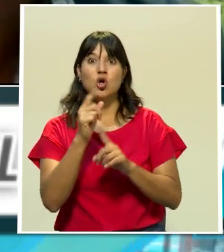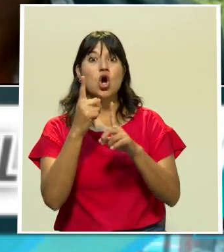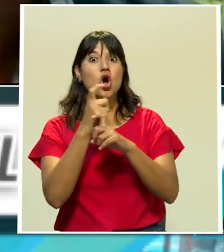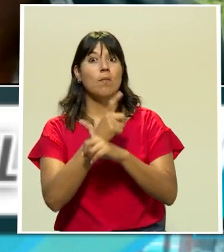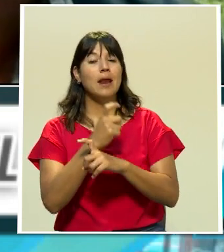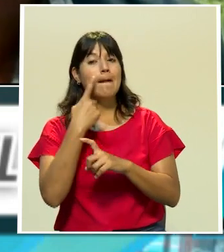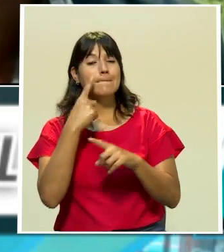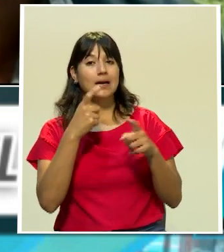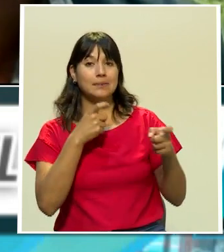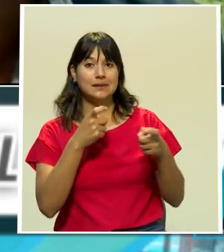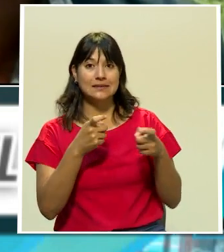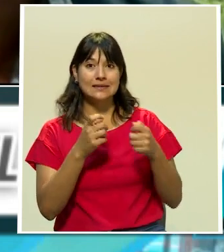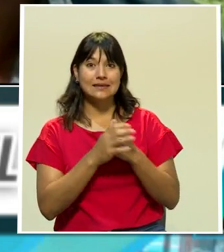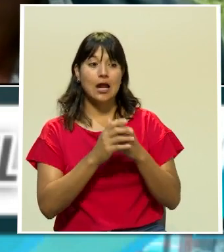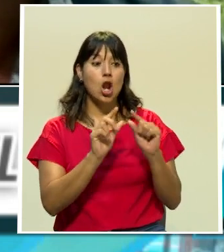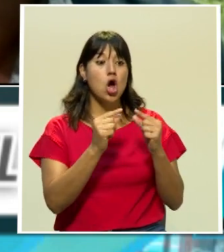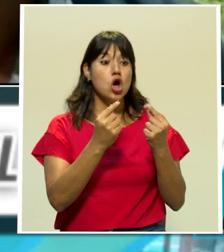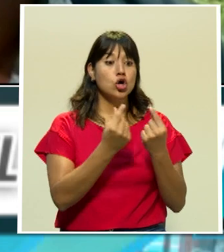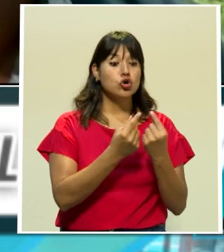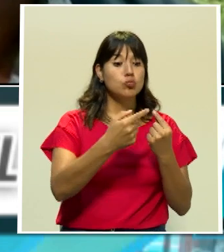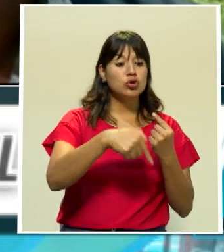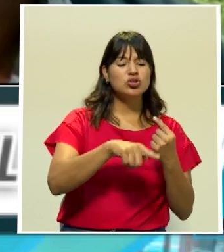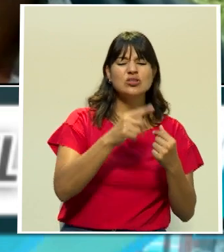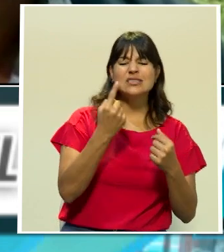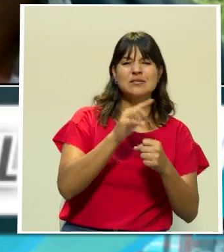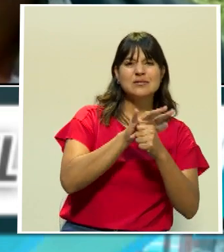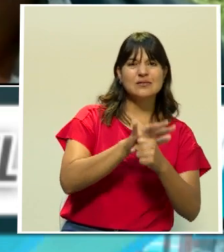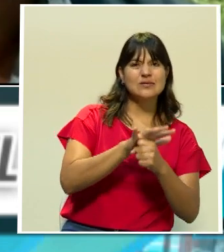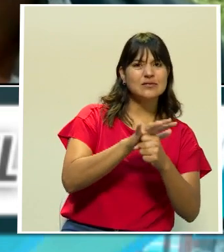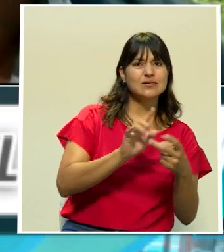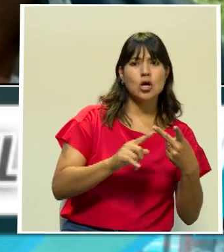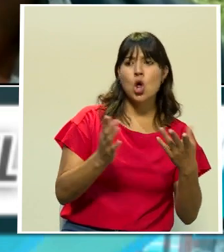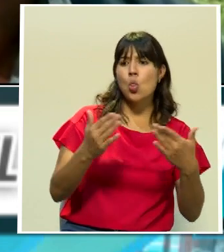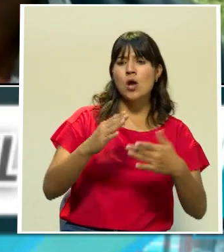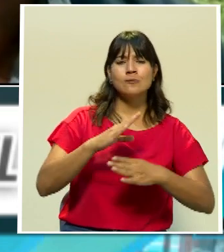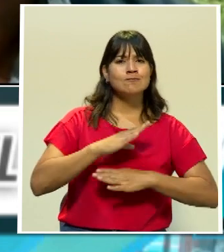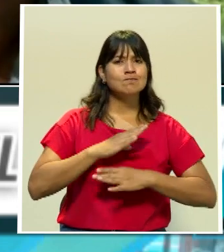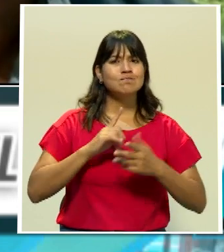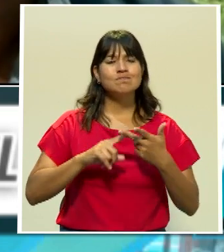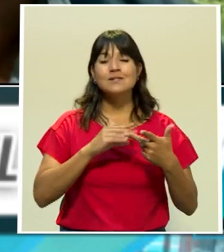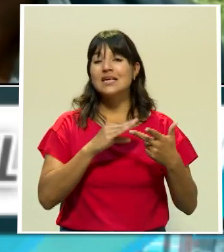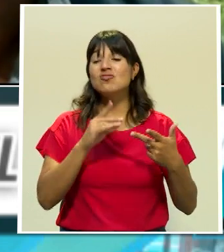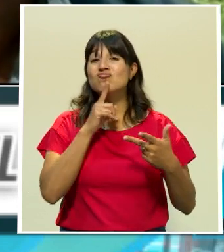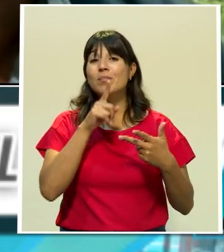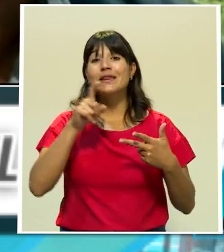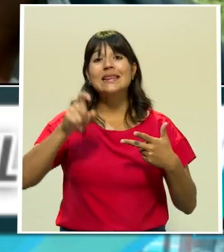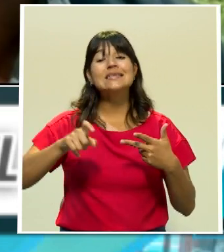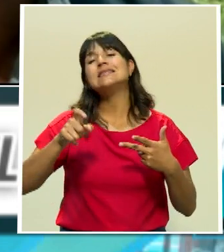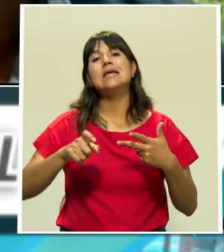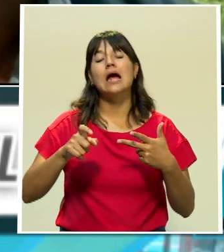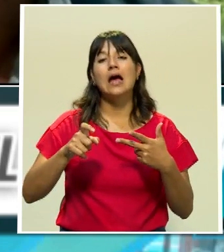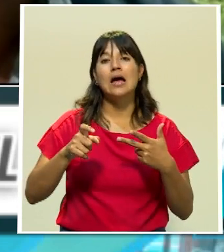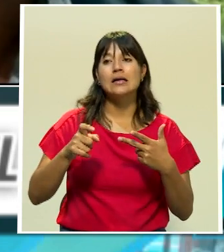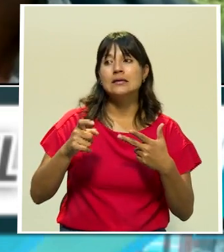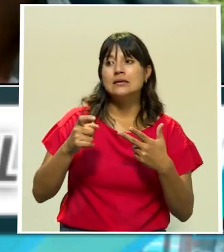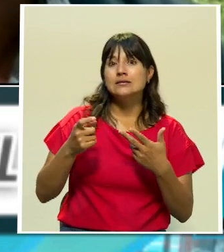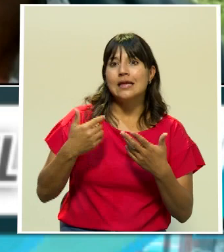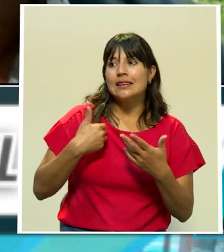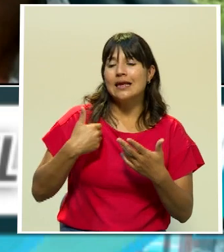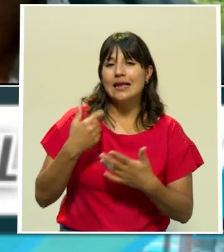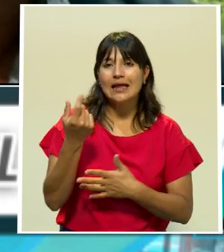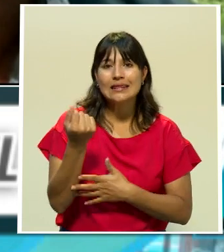administrar los grupos de presión, el descontento y la necesidad real de financiar un Estado que tiene